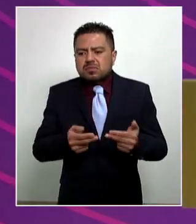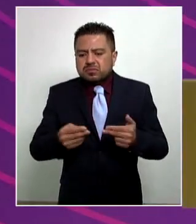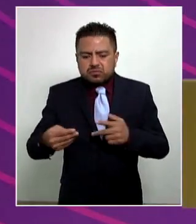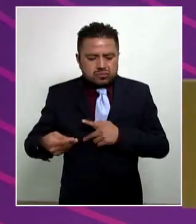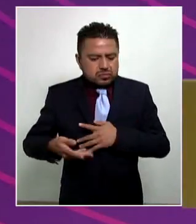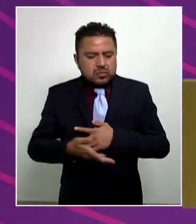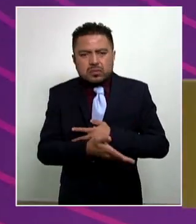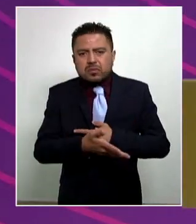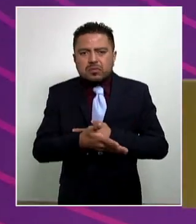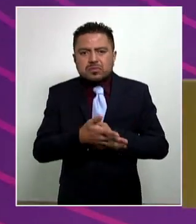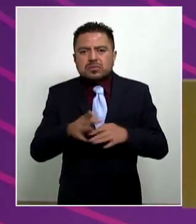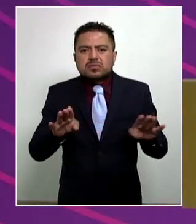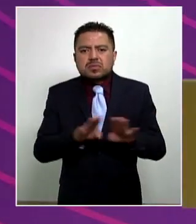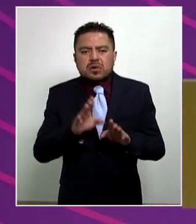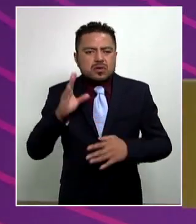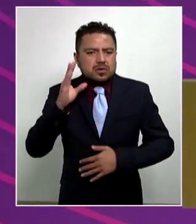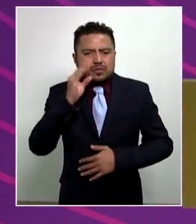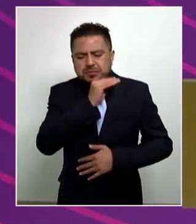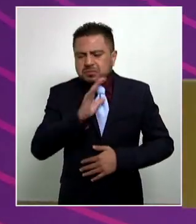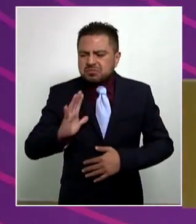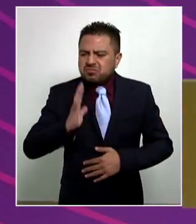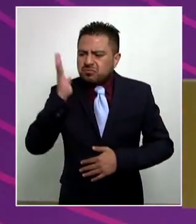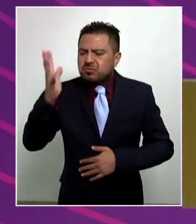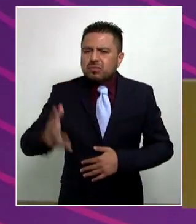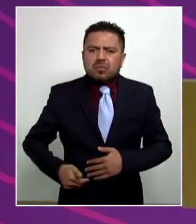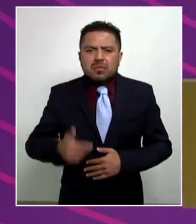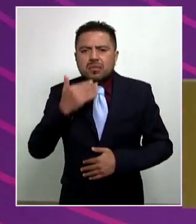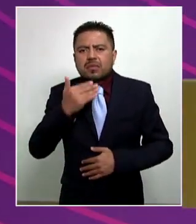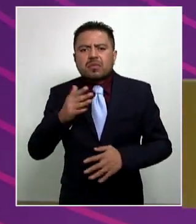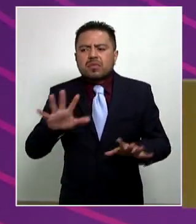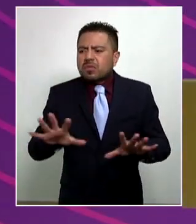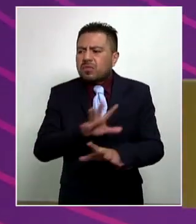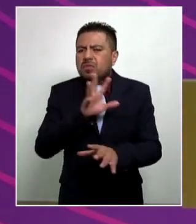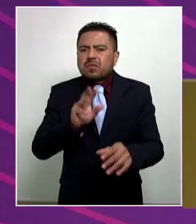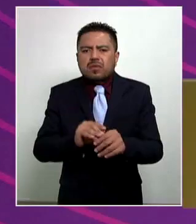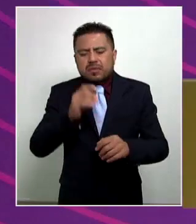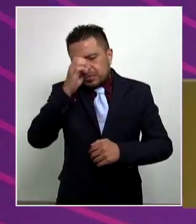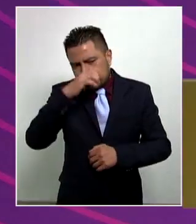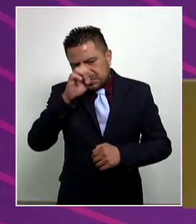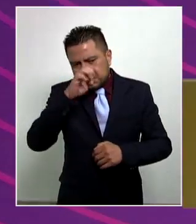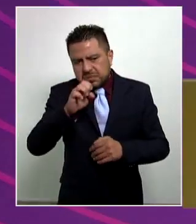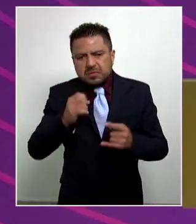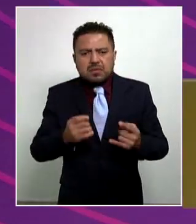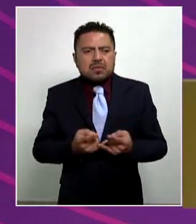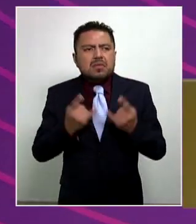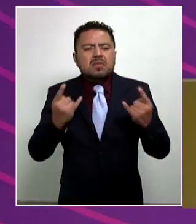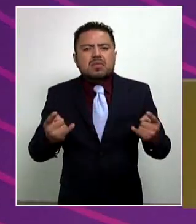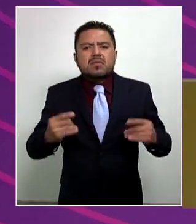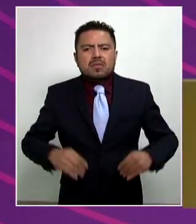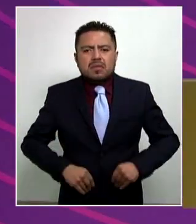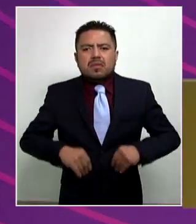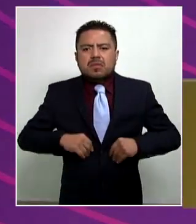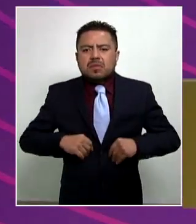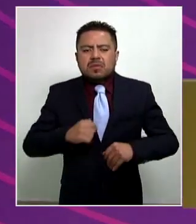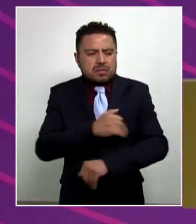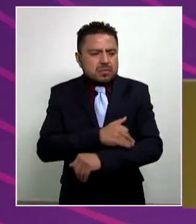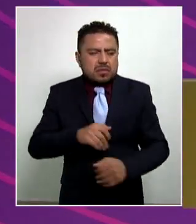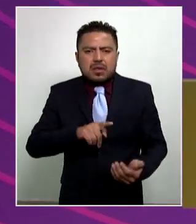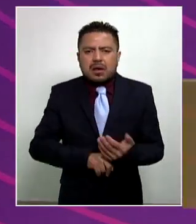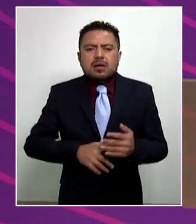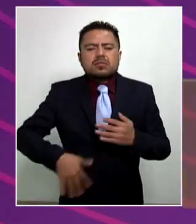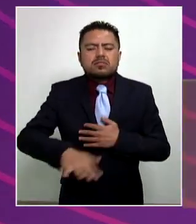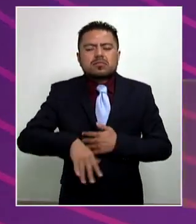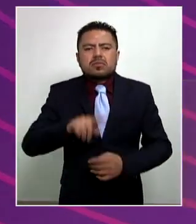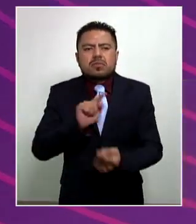y asume su negritud orgullosamente y asume como todas estas narrativas de vida que hay en la familia bajo la búsqueda de